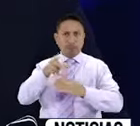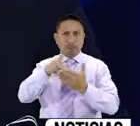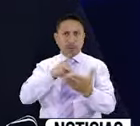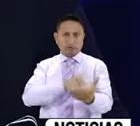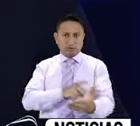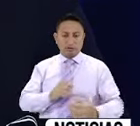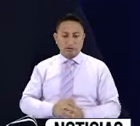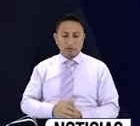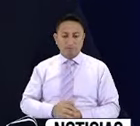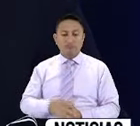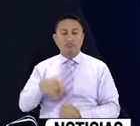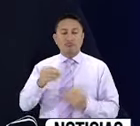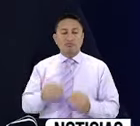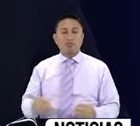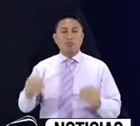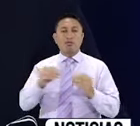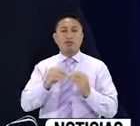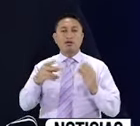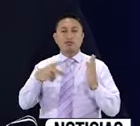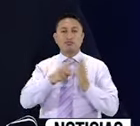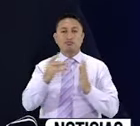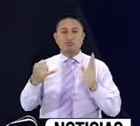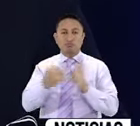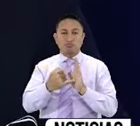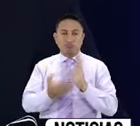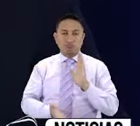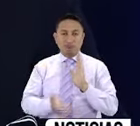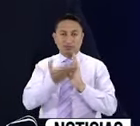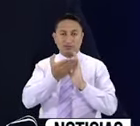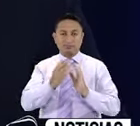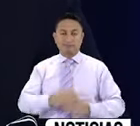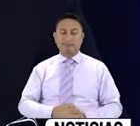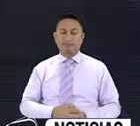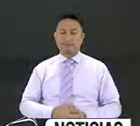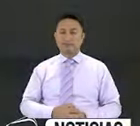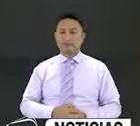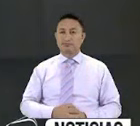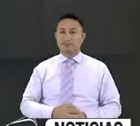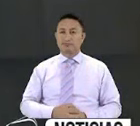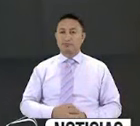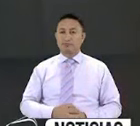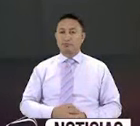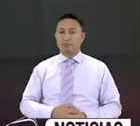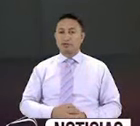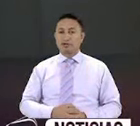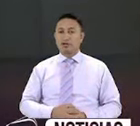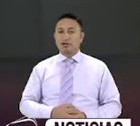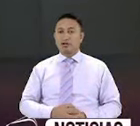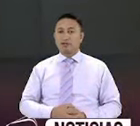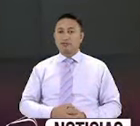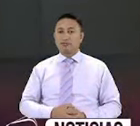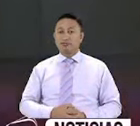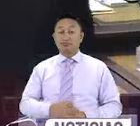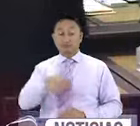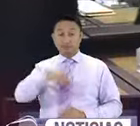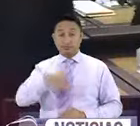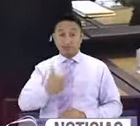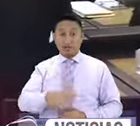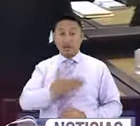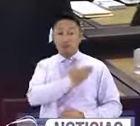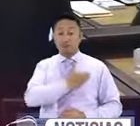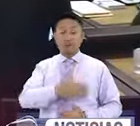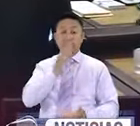busca incrementar el impuesto al valor agregado IVA. Tras el veto parcial del Ejecutivo a la